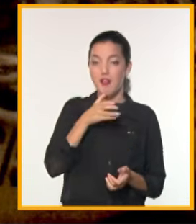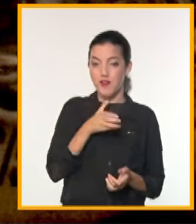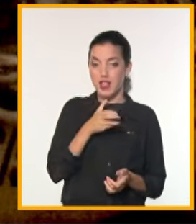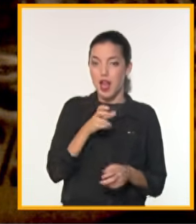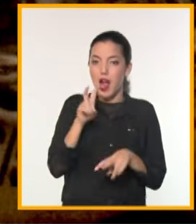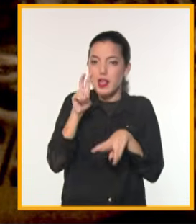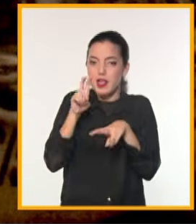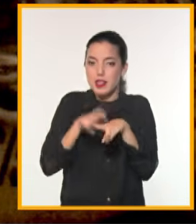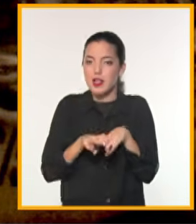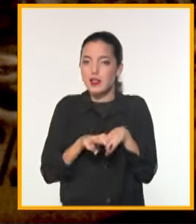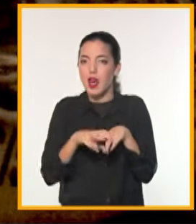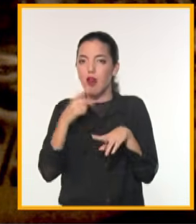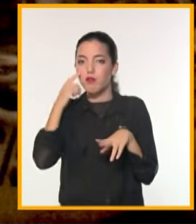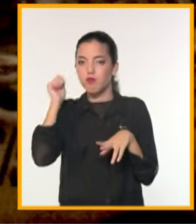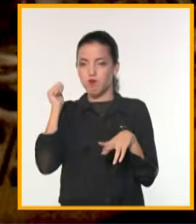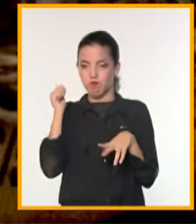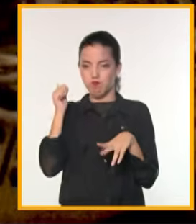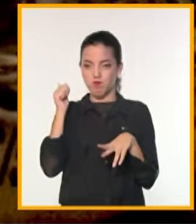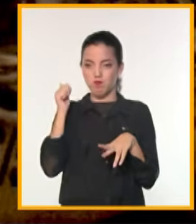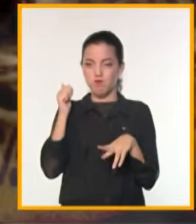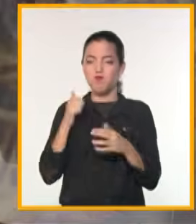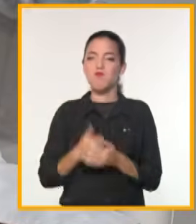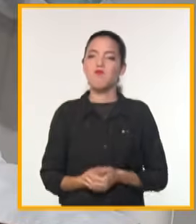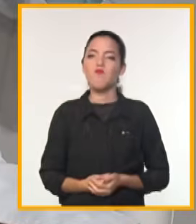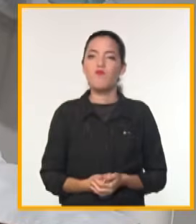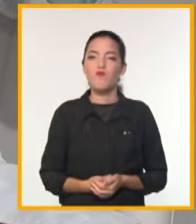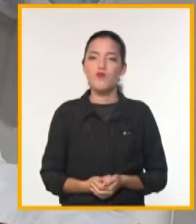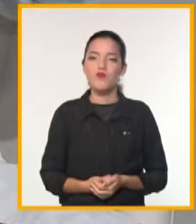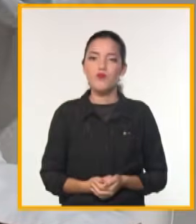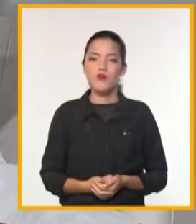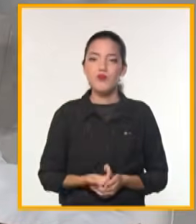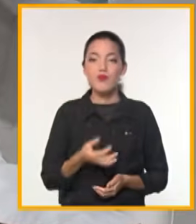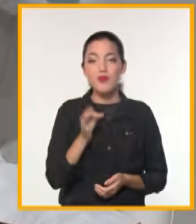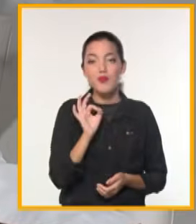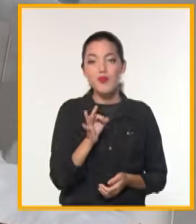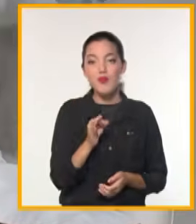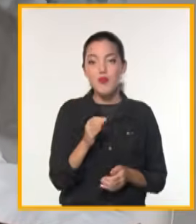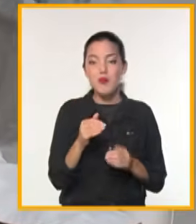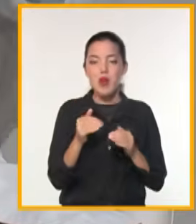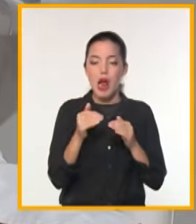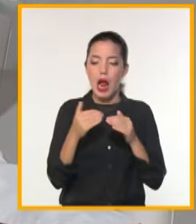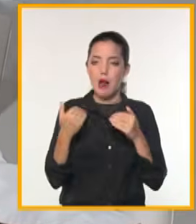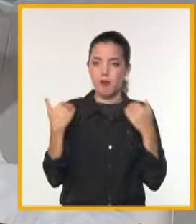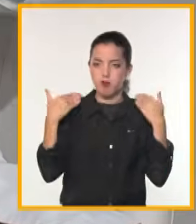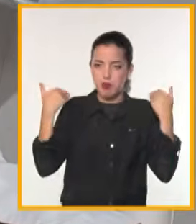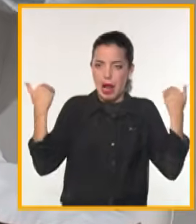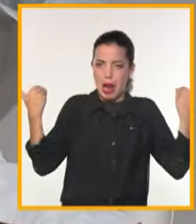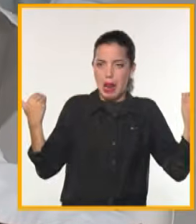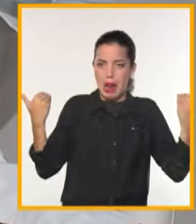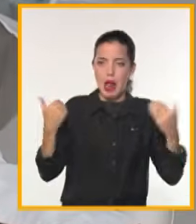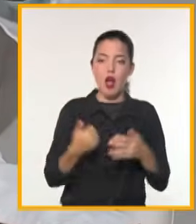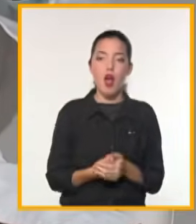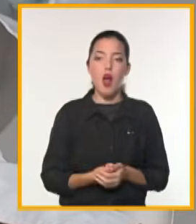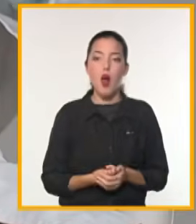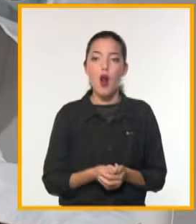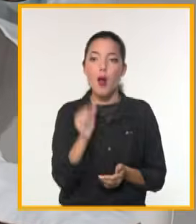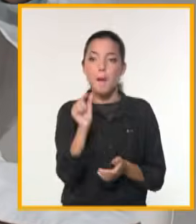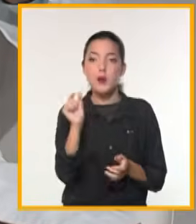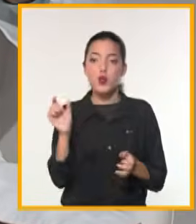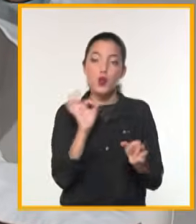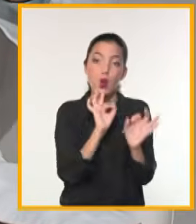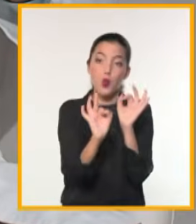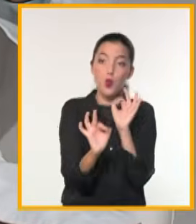exactamente. Y bueno, los que están por al lado son los escoltas, la Sí. gente que está ahí, y los pescadores que